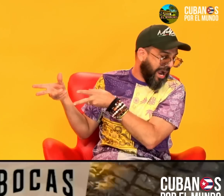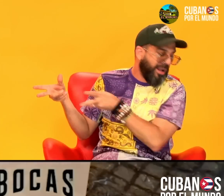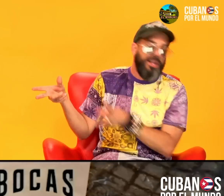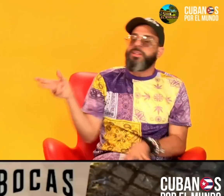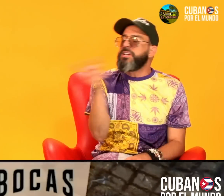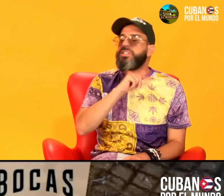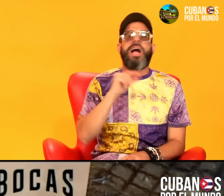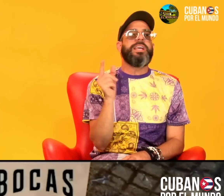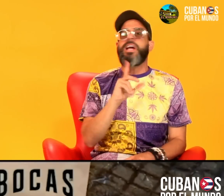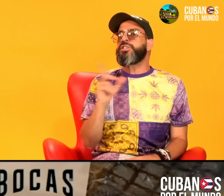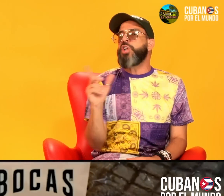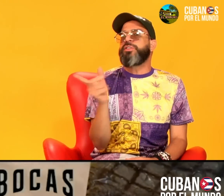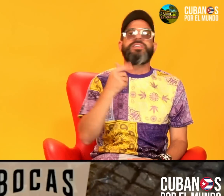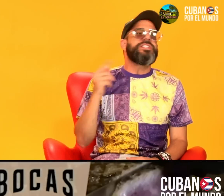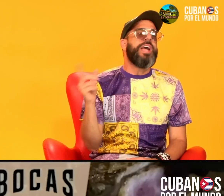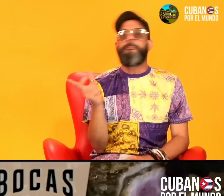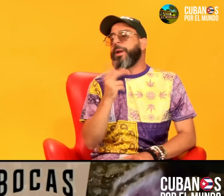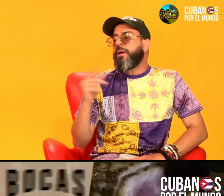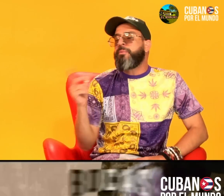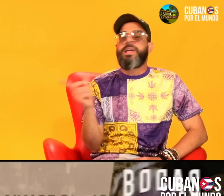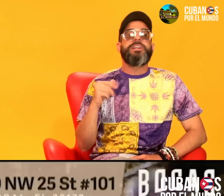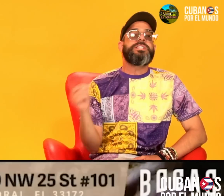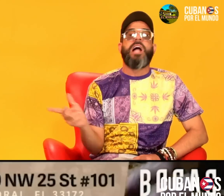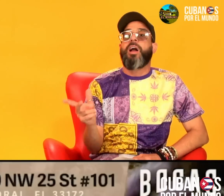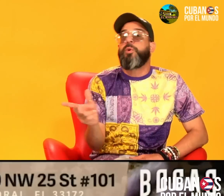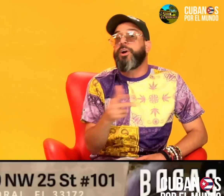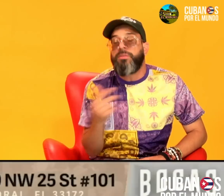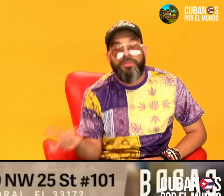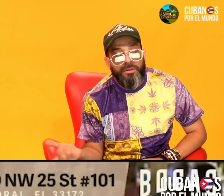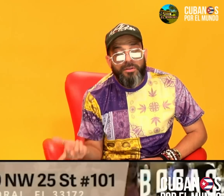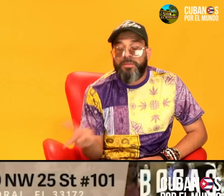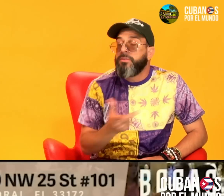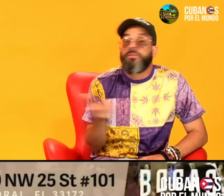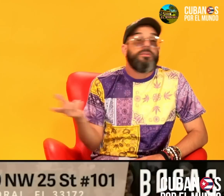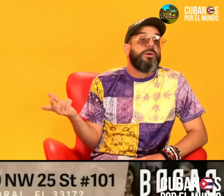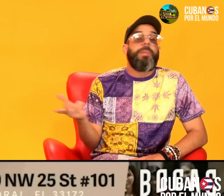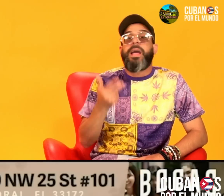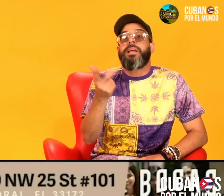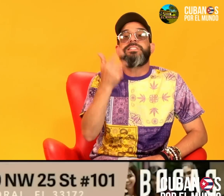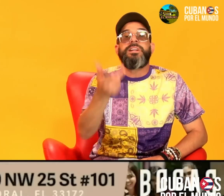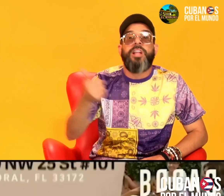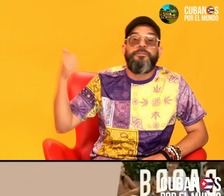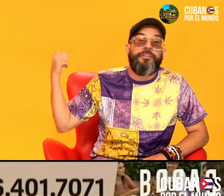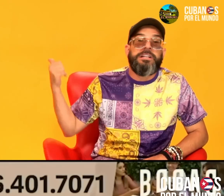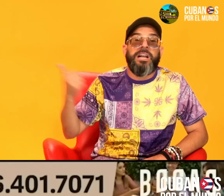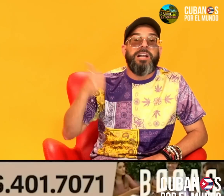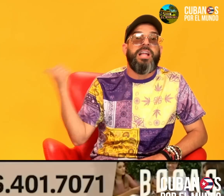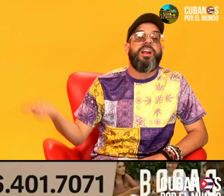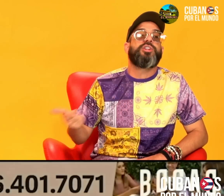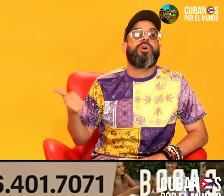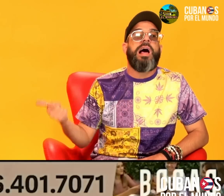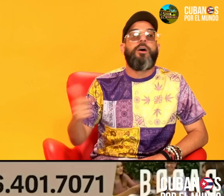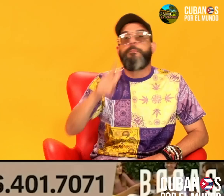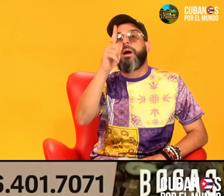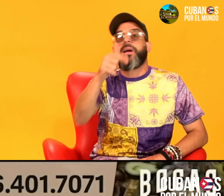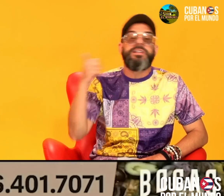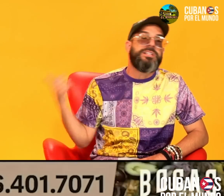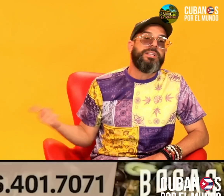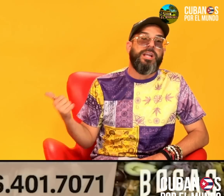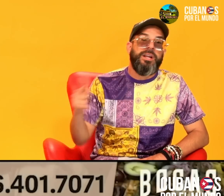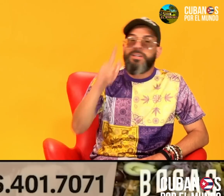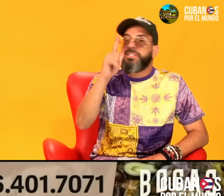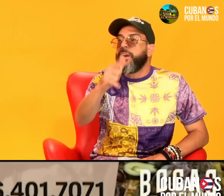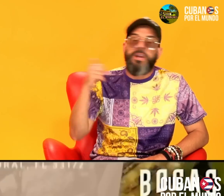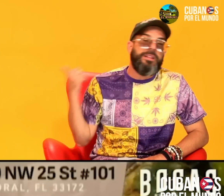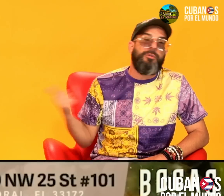comunista. Dice, aquí es donde siempre debía estar. Bueno, ¿para qué quisiste infiltrarte en el otro lado y para qué